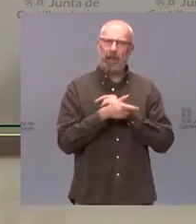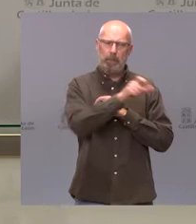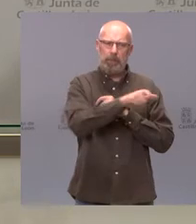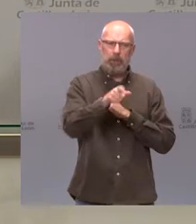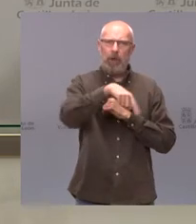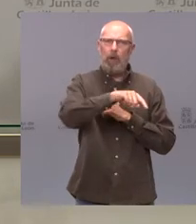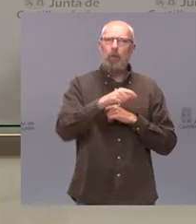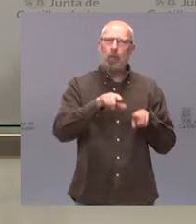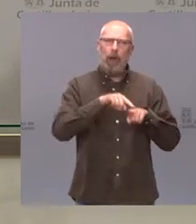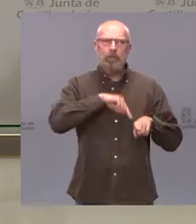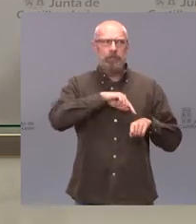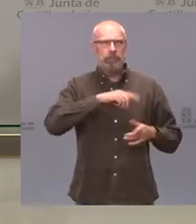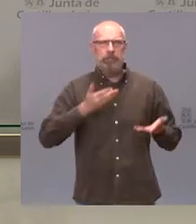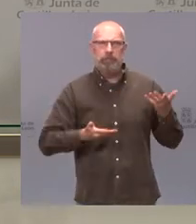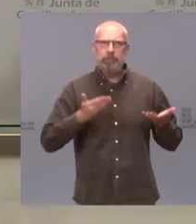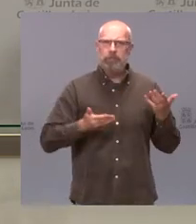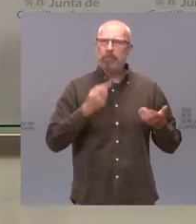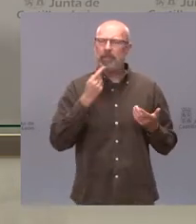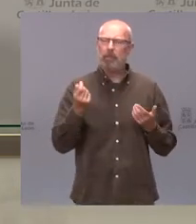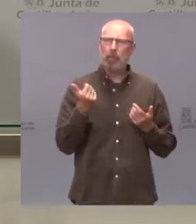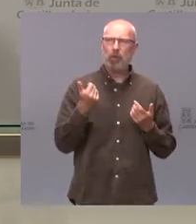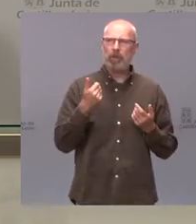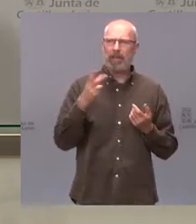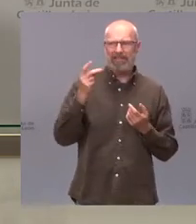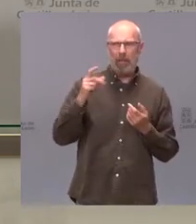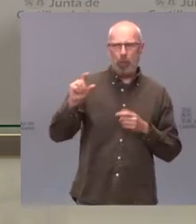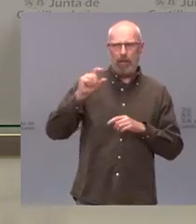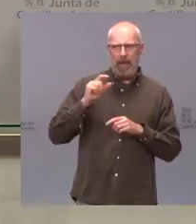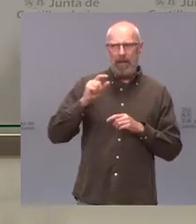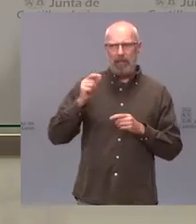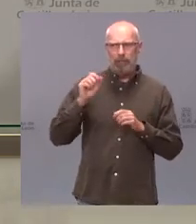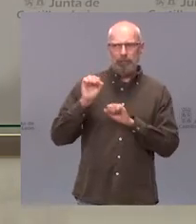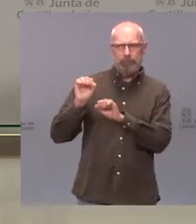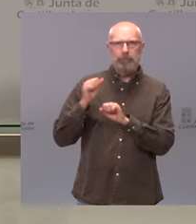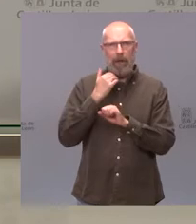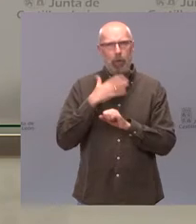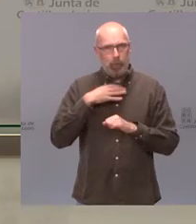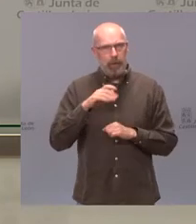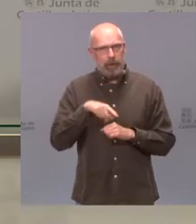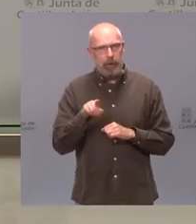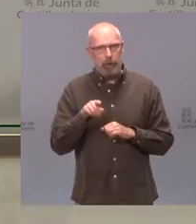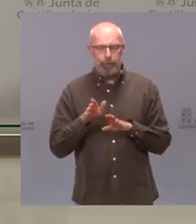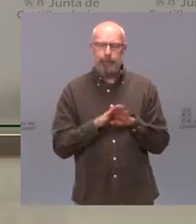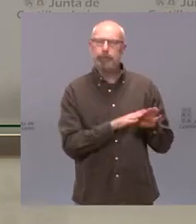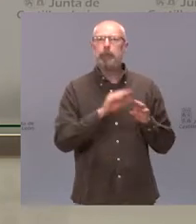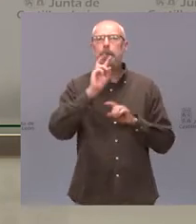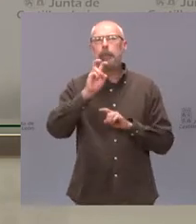generar reticencias para ponerse esta segunda dosis? Luego, en otro orden de cosas, quería preguntarle si desaparece con este nivel y